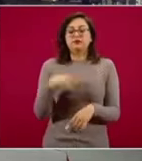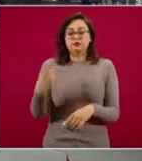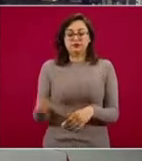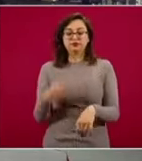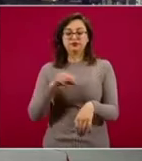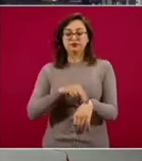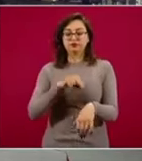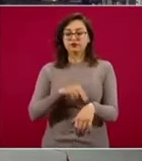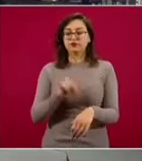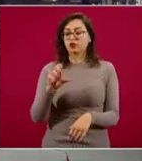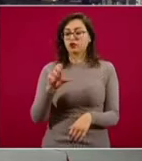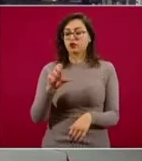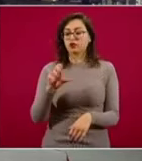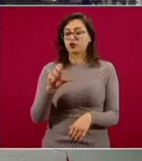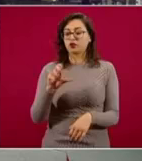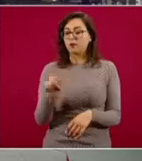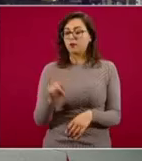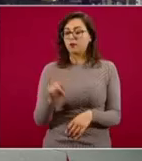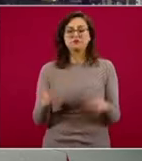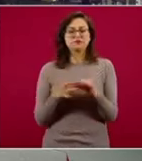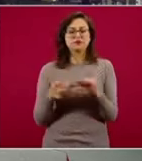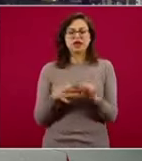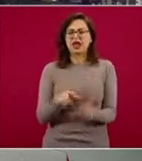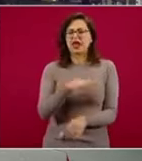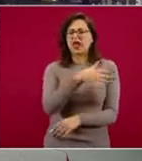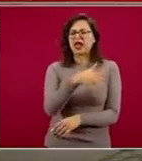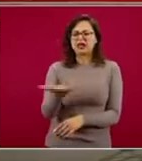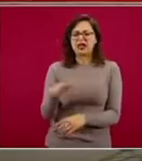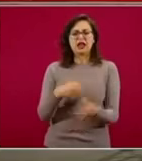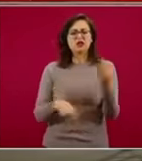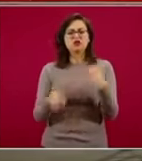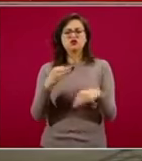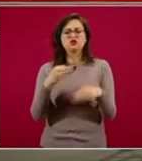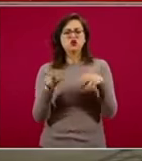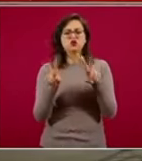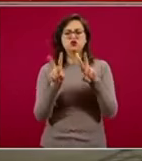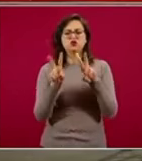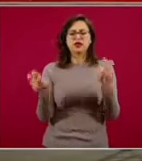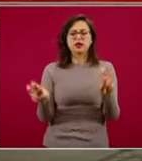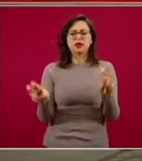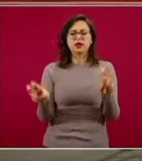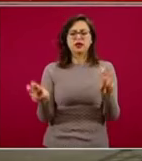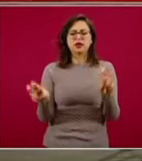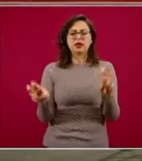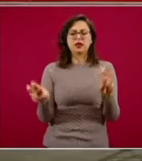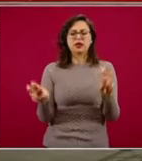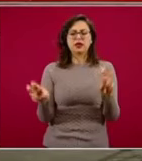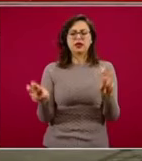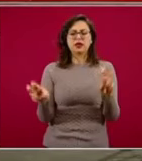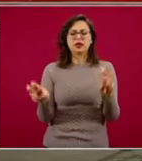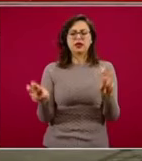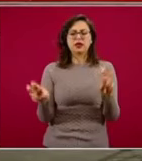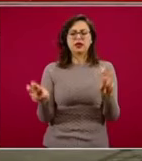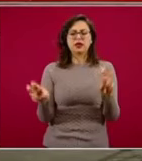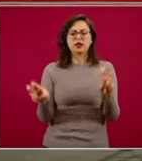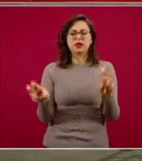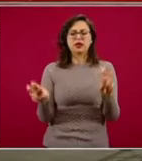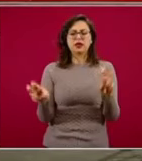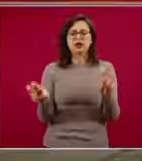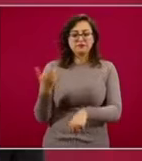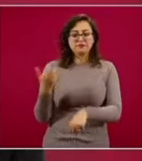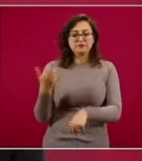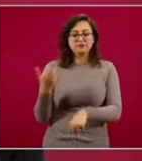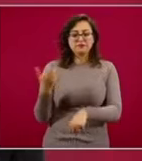va a explicar en términos generales algunas de las intervenciones que desde hace más de 6 semanas en un